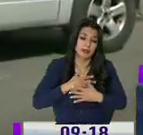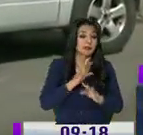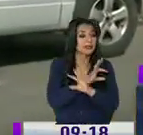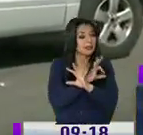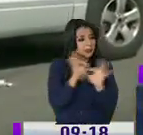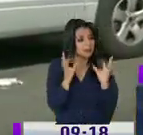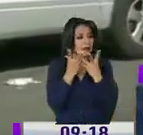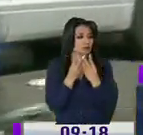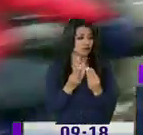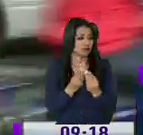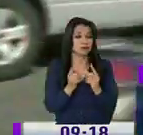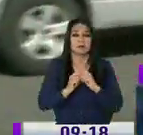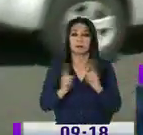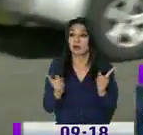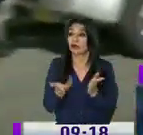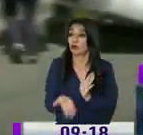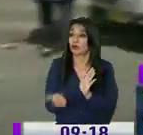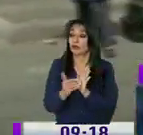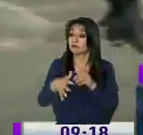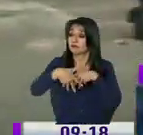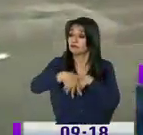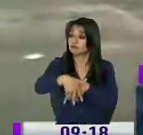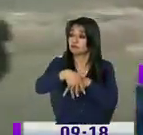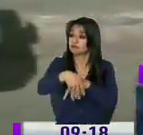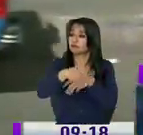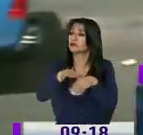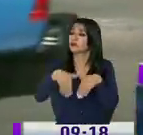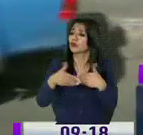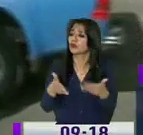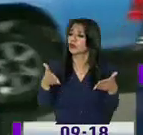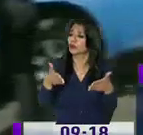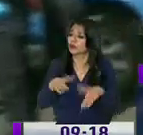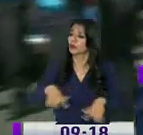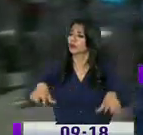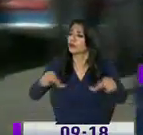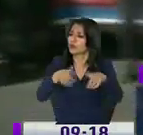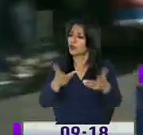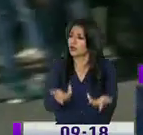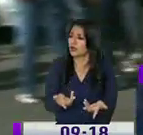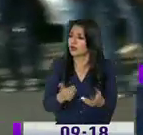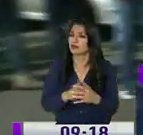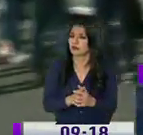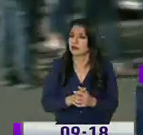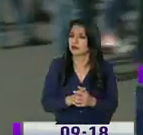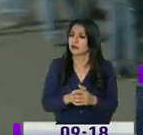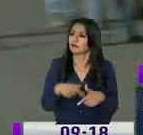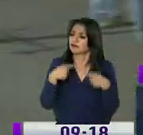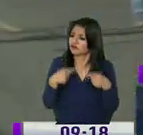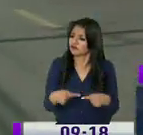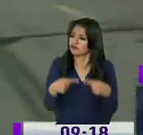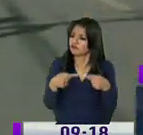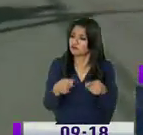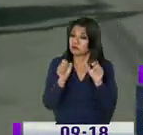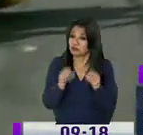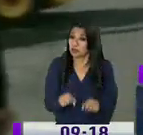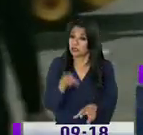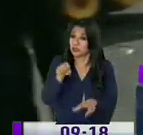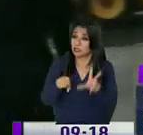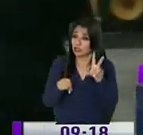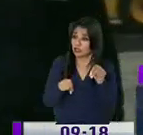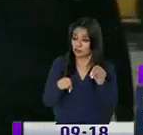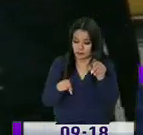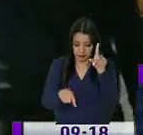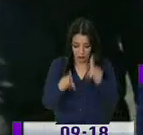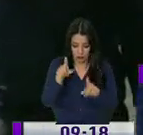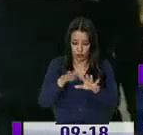se producirían nuevas manifestaciones, ¿cómo poder intervenir en esos sectores? ¿Lo tendrían que hacer reiteradas en ocasiones? Bueno, hay varias